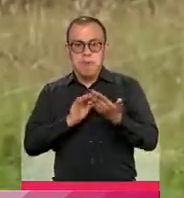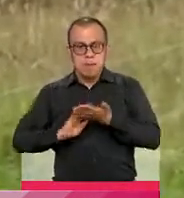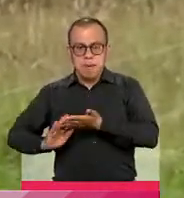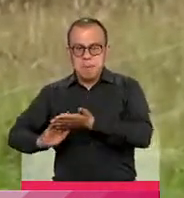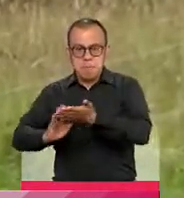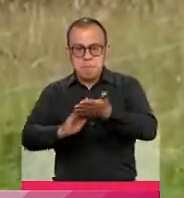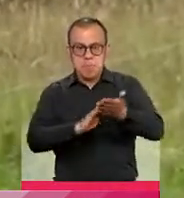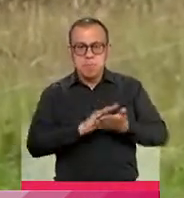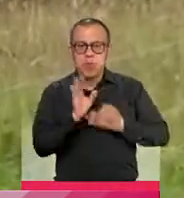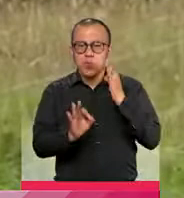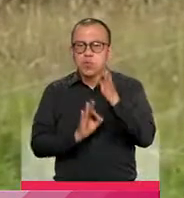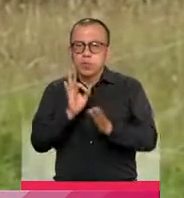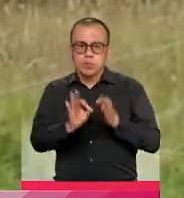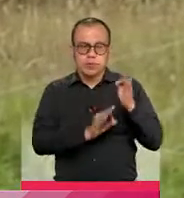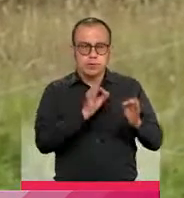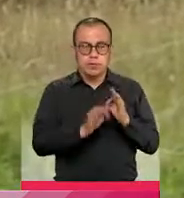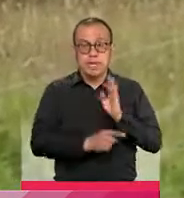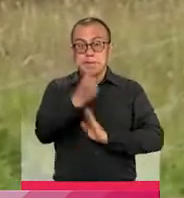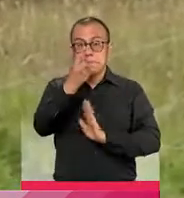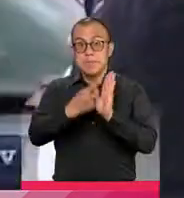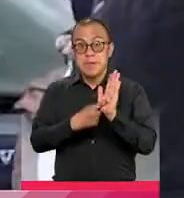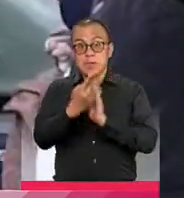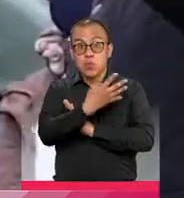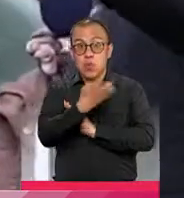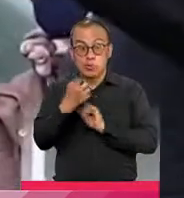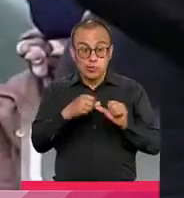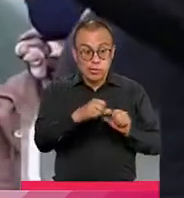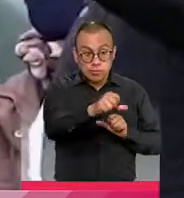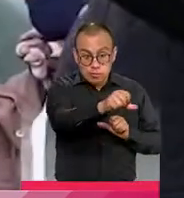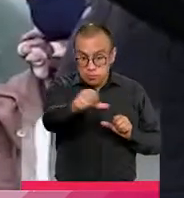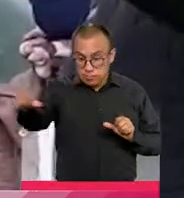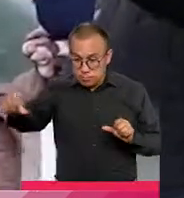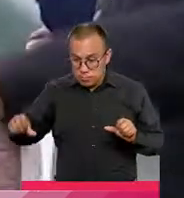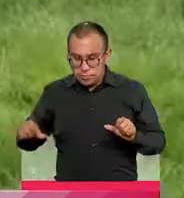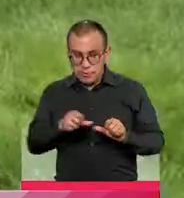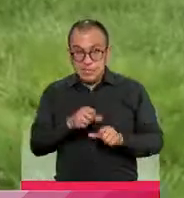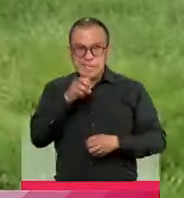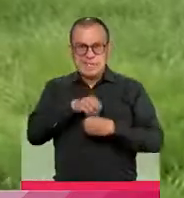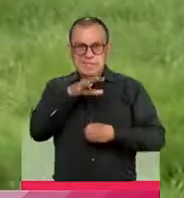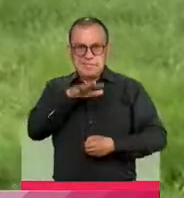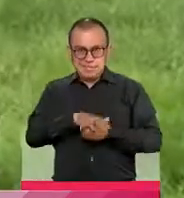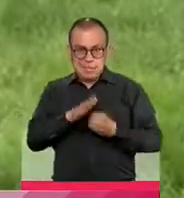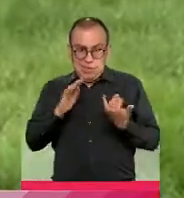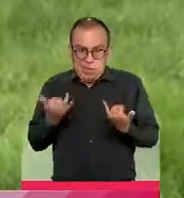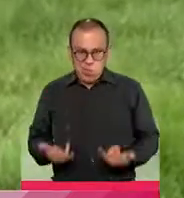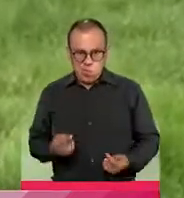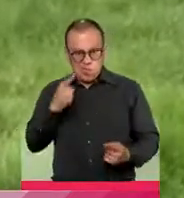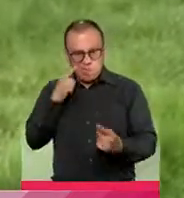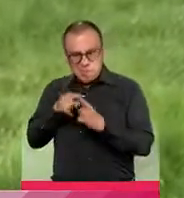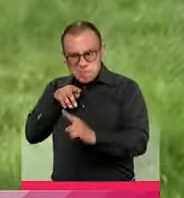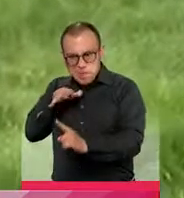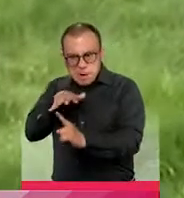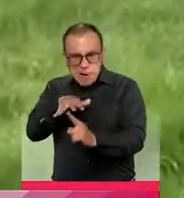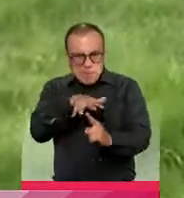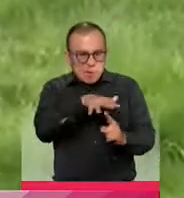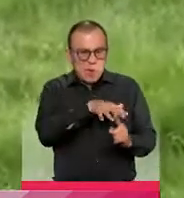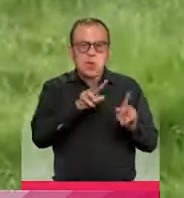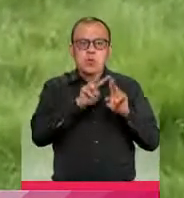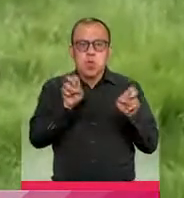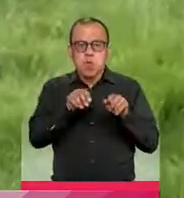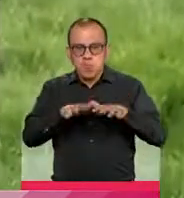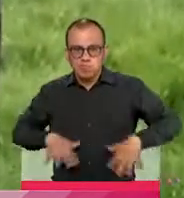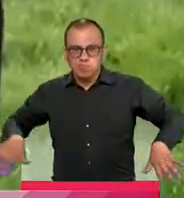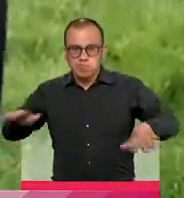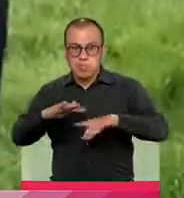manejo de estas más de 1.400 hectáreas. En la reserva, el distrito planea una intervención integral para aumentar la